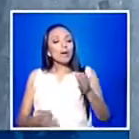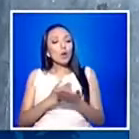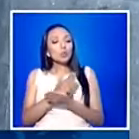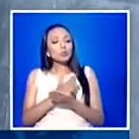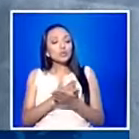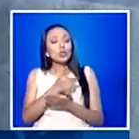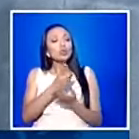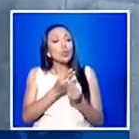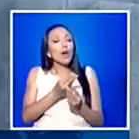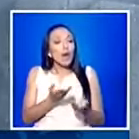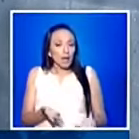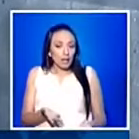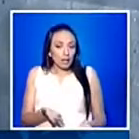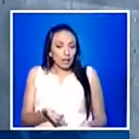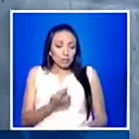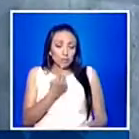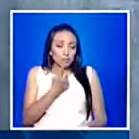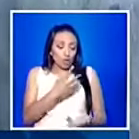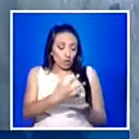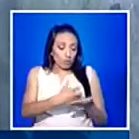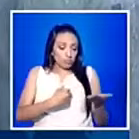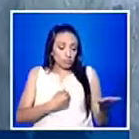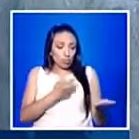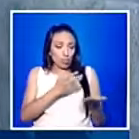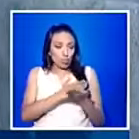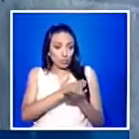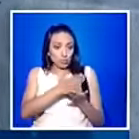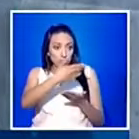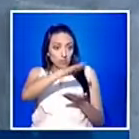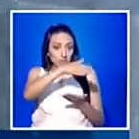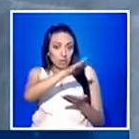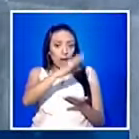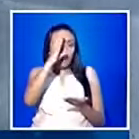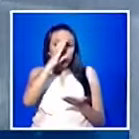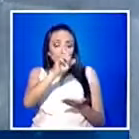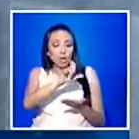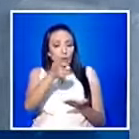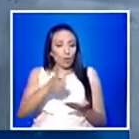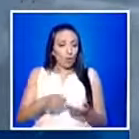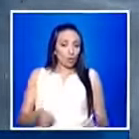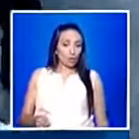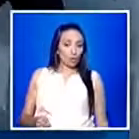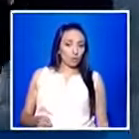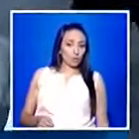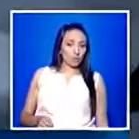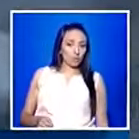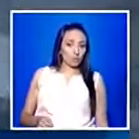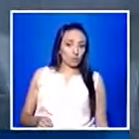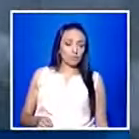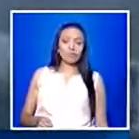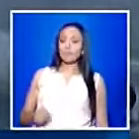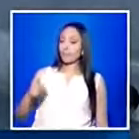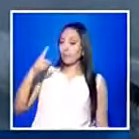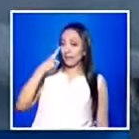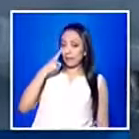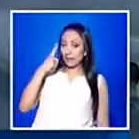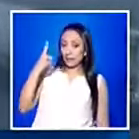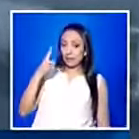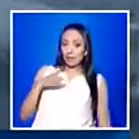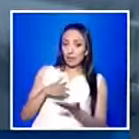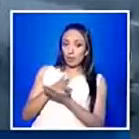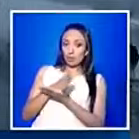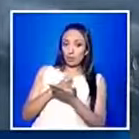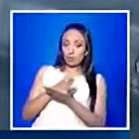lo que se hace? Bueno, si bien es cierto, solamente se decomisa, pero él va a seguir en libertad. Mire usted, las armas blancas, a diferencia de las